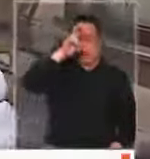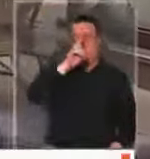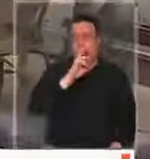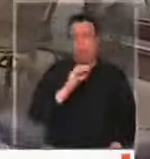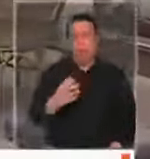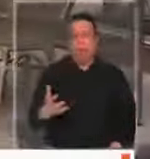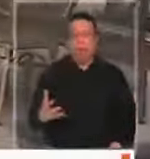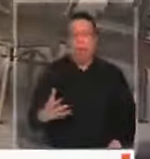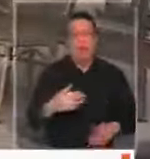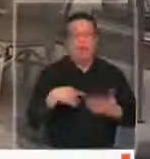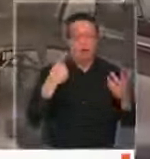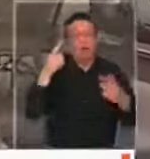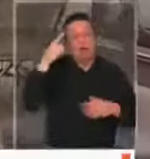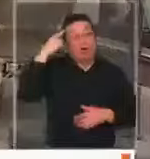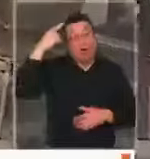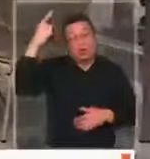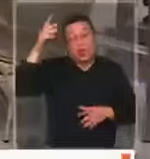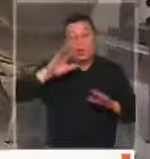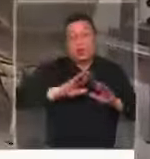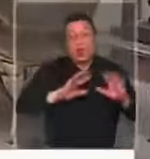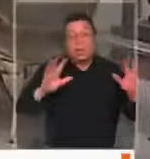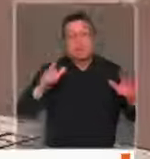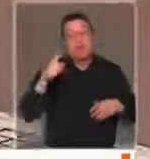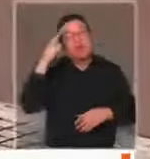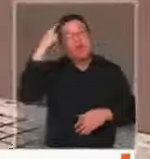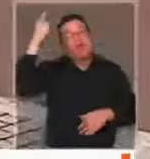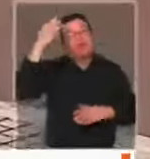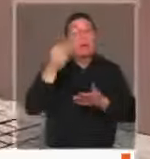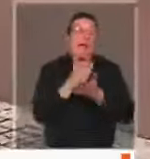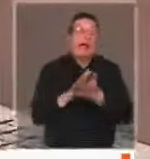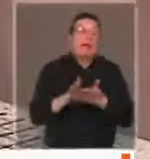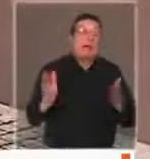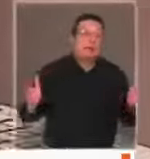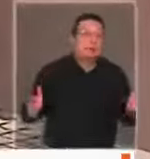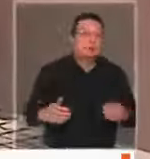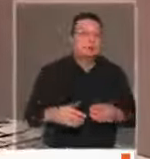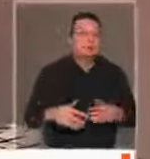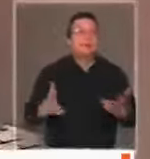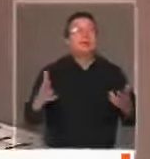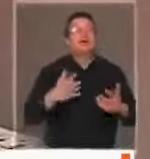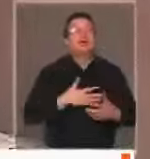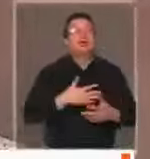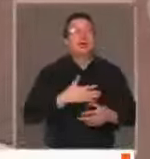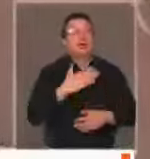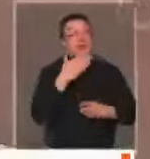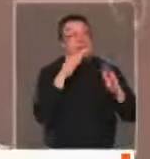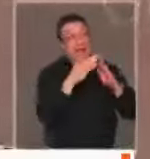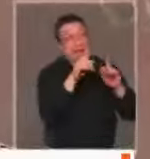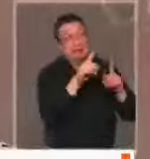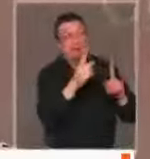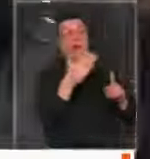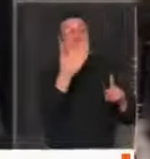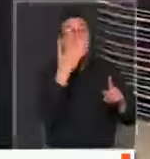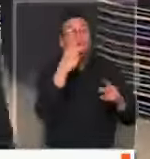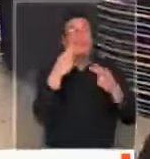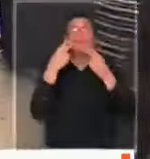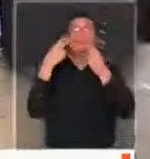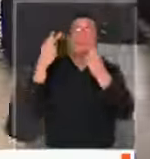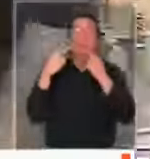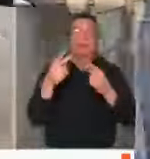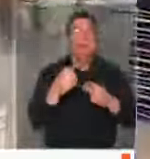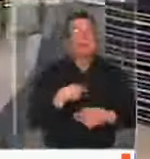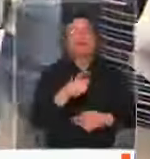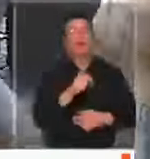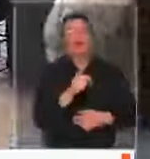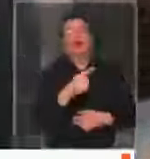¿Ves? Es que hay que soñarlo. Claro, no, que soñar es gratis. Po. Mira, yo en vez de la casa, prefiero los viajes. No me vería en esa casa